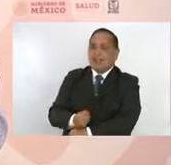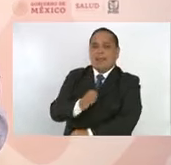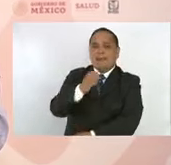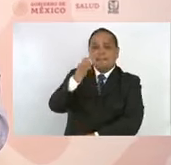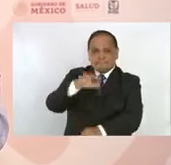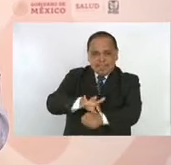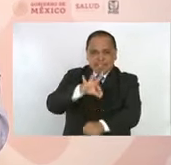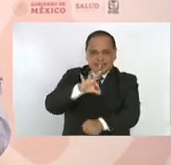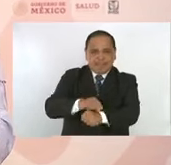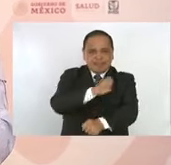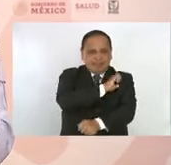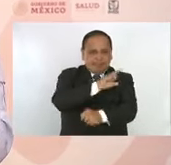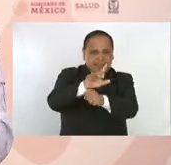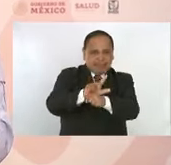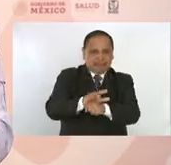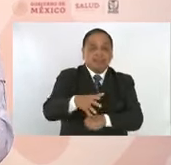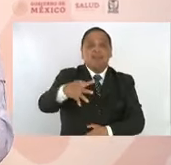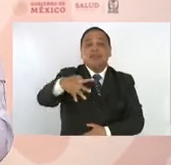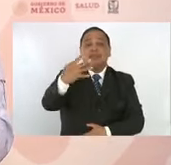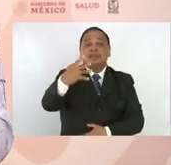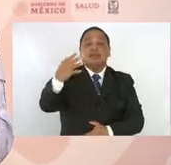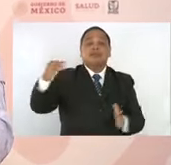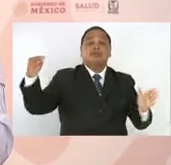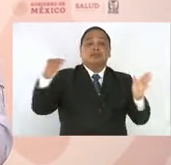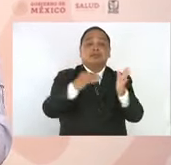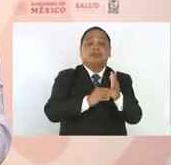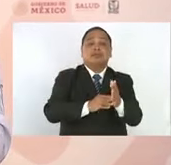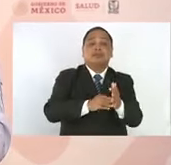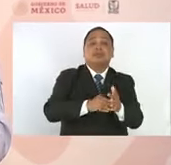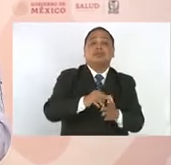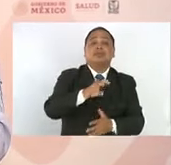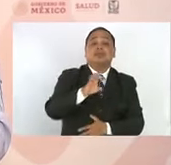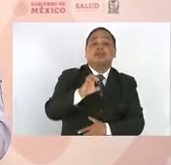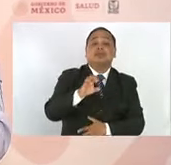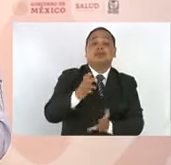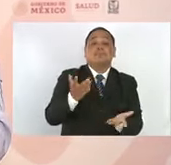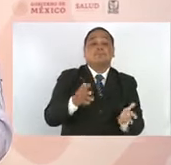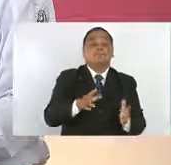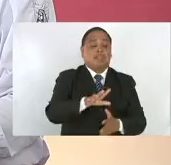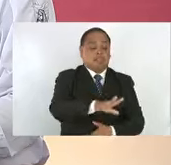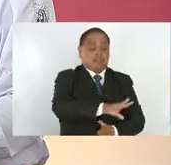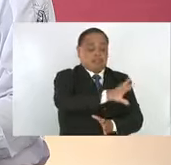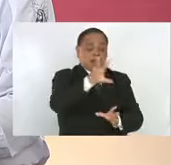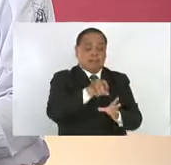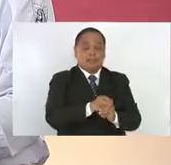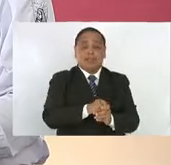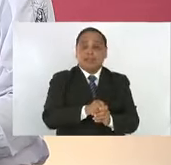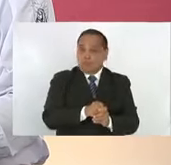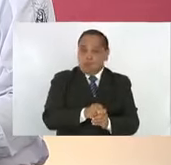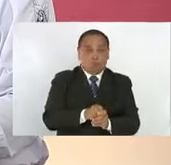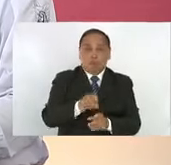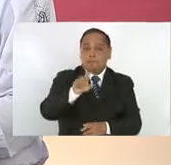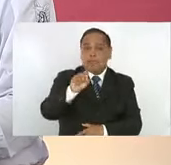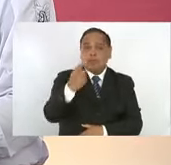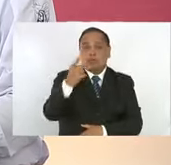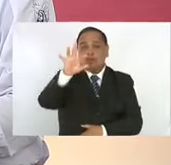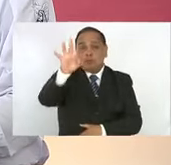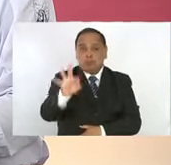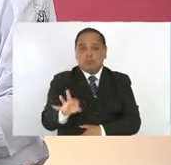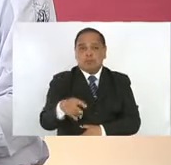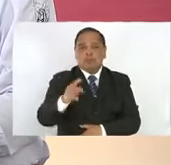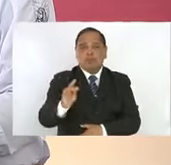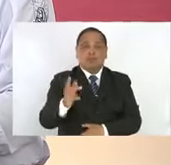idea, de los 14.323 vacantes solo logramos cubrir el 21%. No lo van a lograr, se convirtió en la